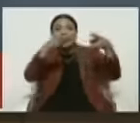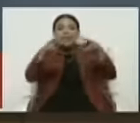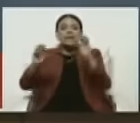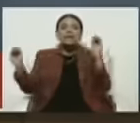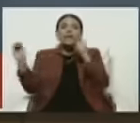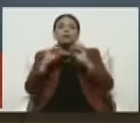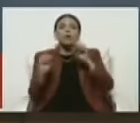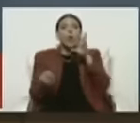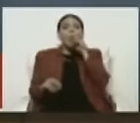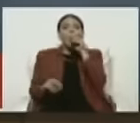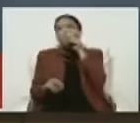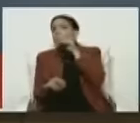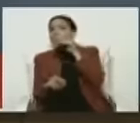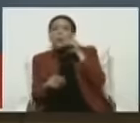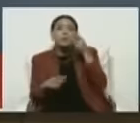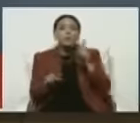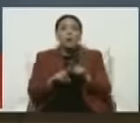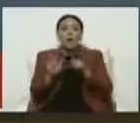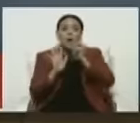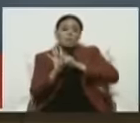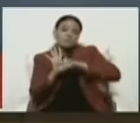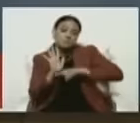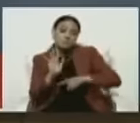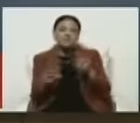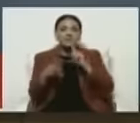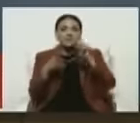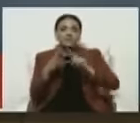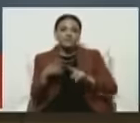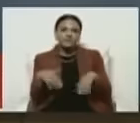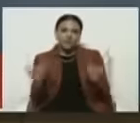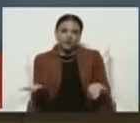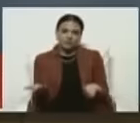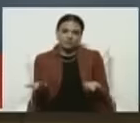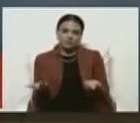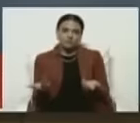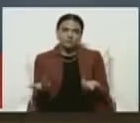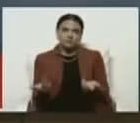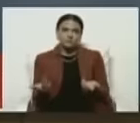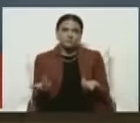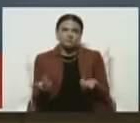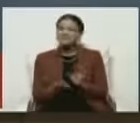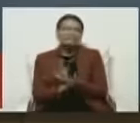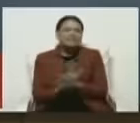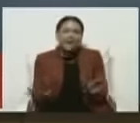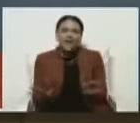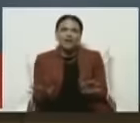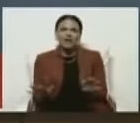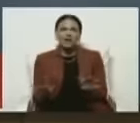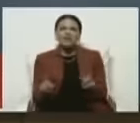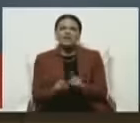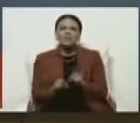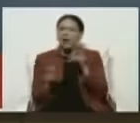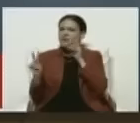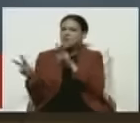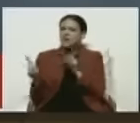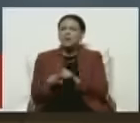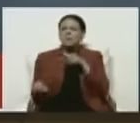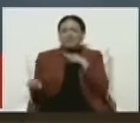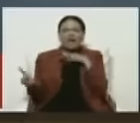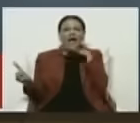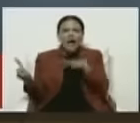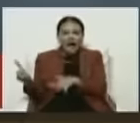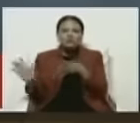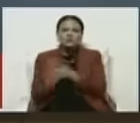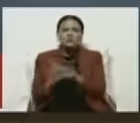recompensa porque agarraron a una familia de extraterrestres, el Tren de Aragua. O sea, ya lo que da es asco